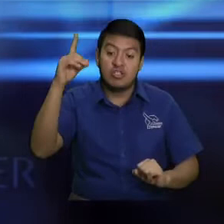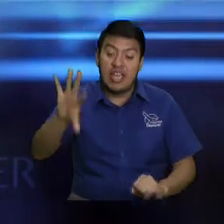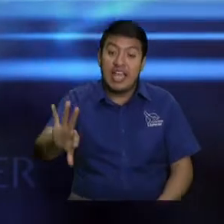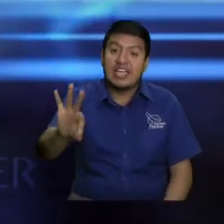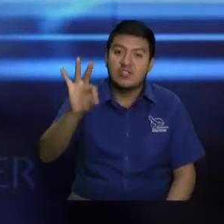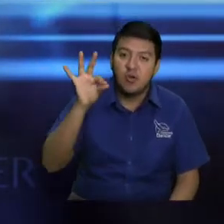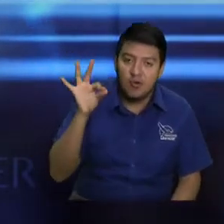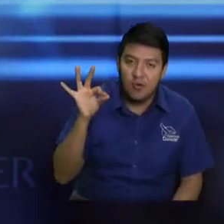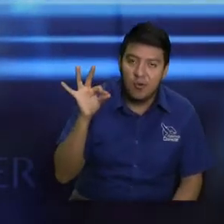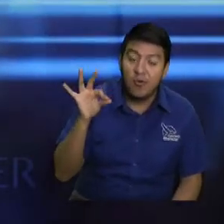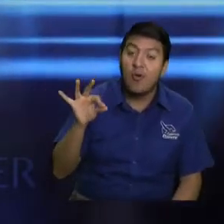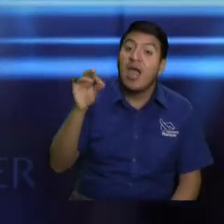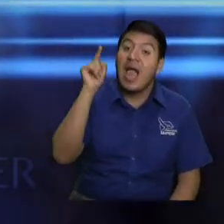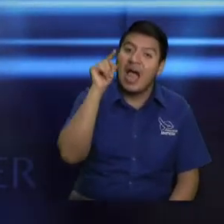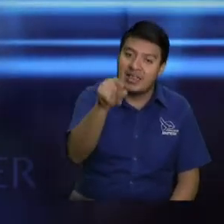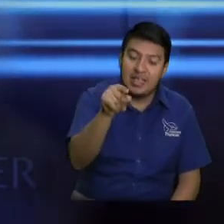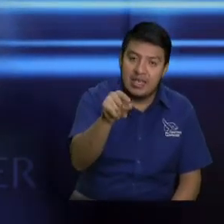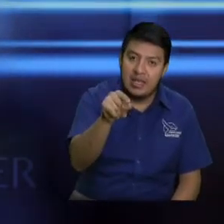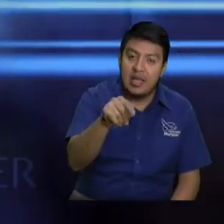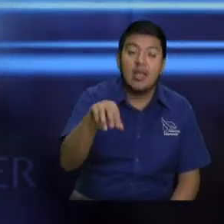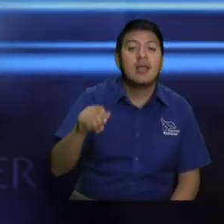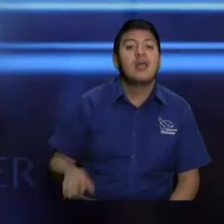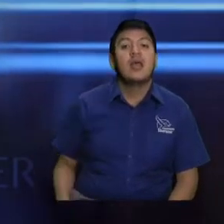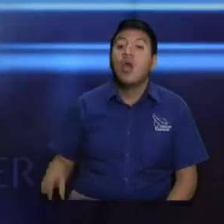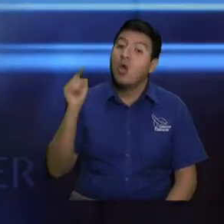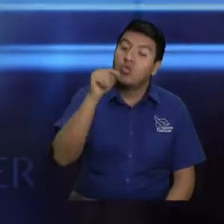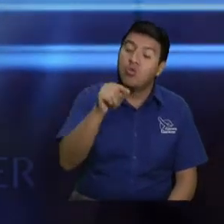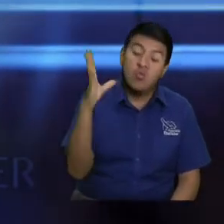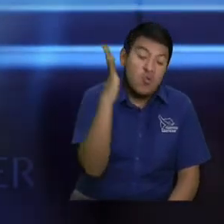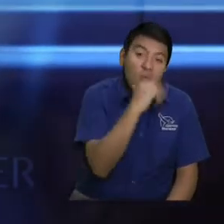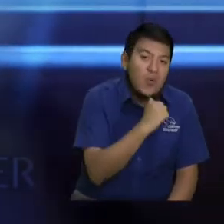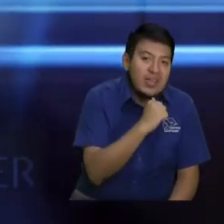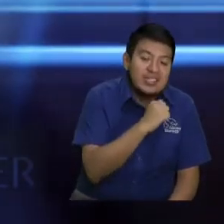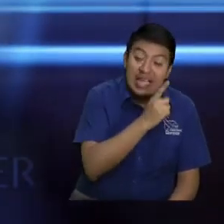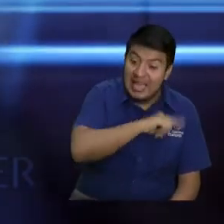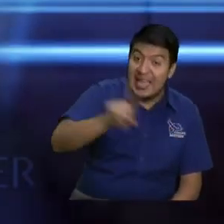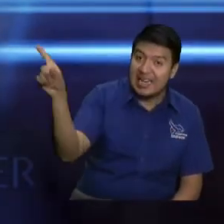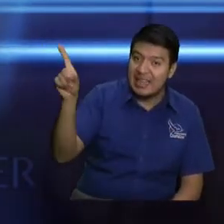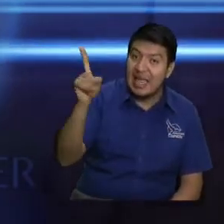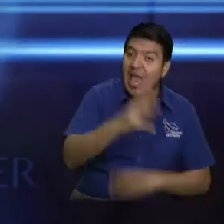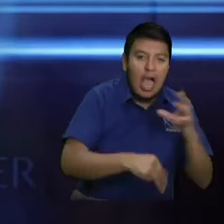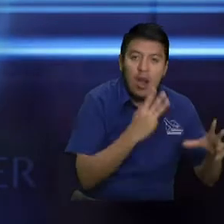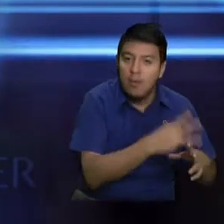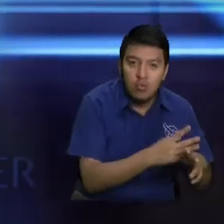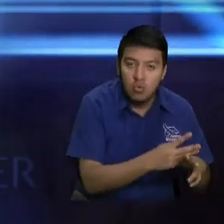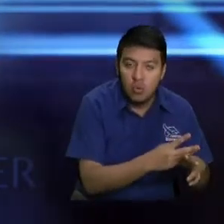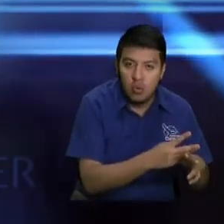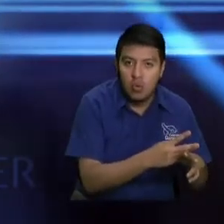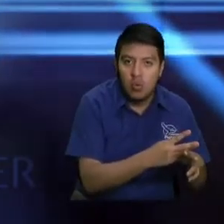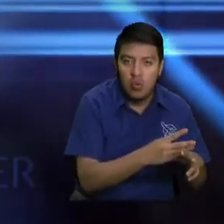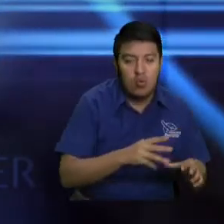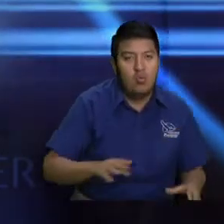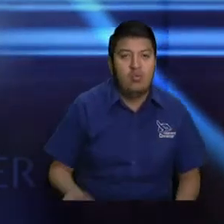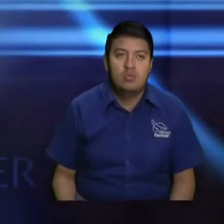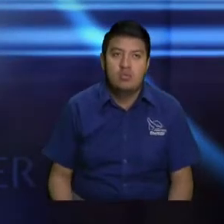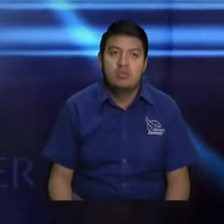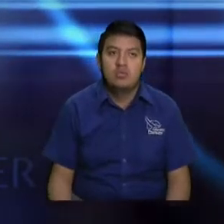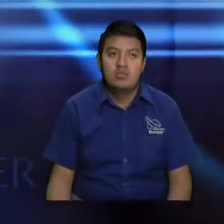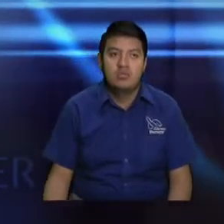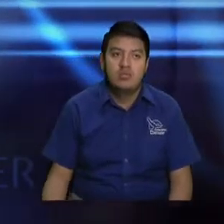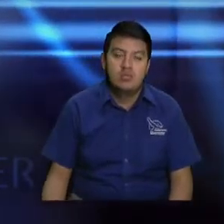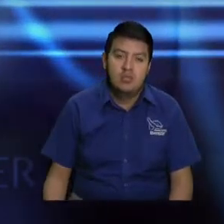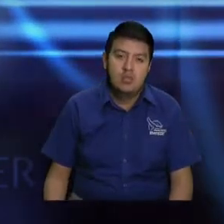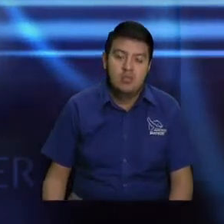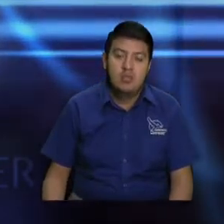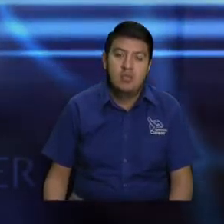lo va a separar usted? ¿O para qué lo vamos a separar nosotros? ¿Somos mayores nosotros que Dios acaso para corregirle la plana,